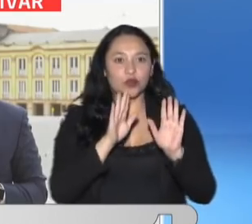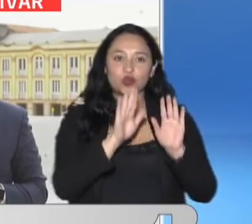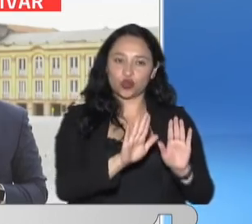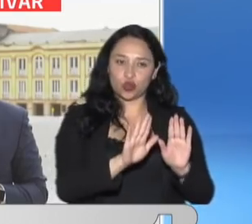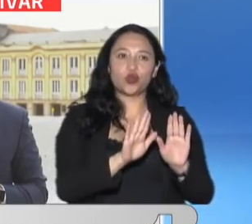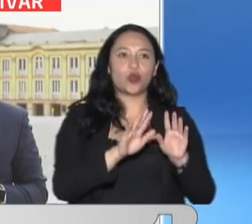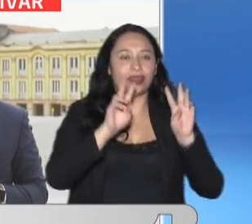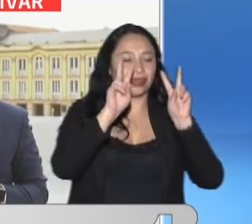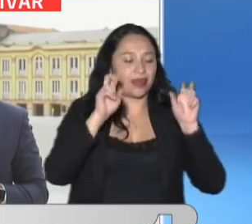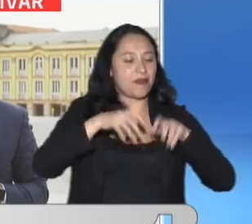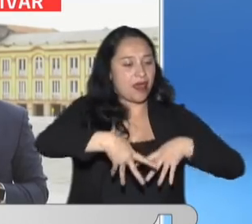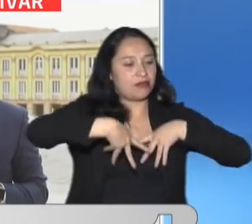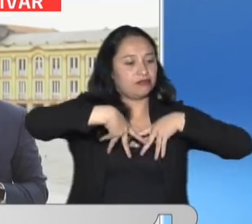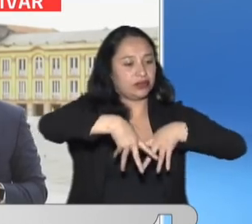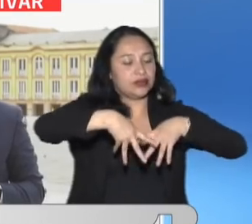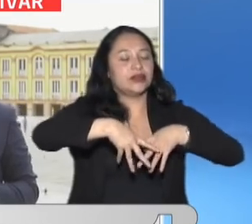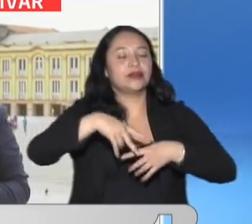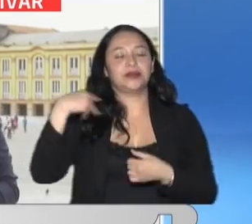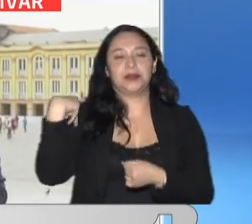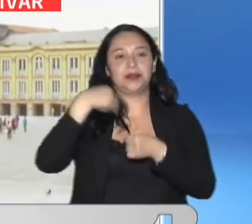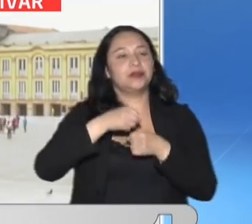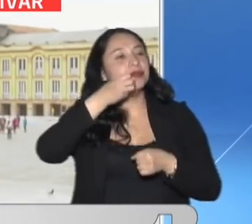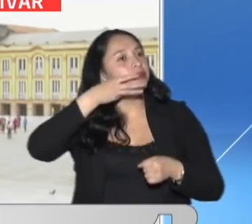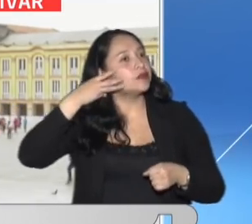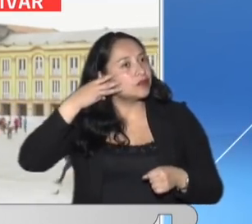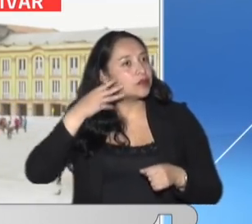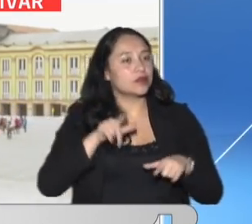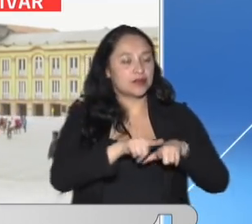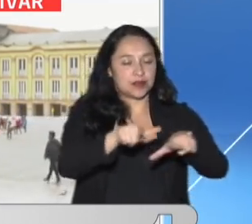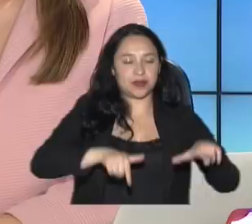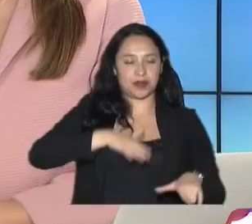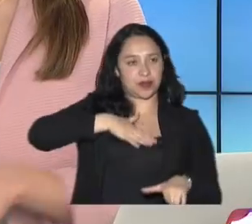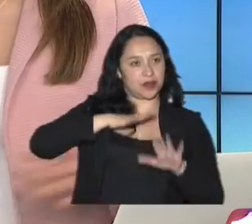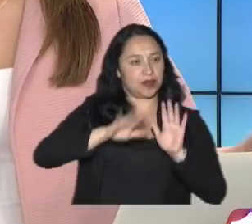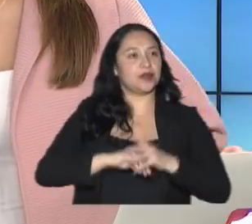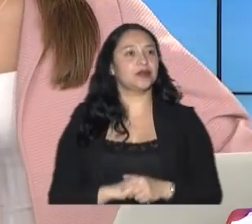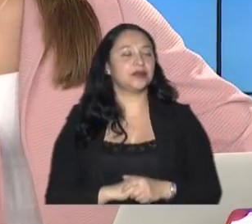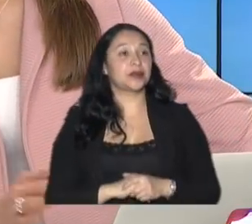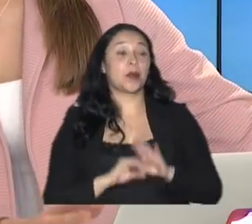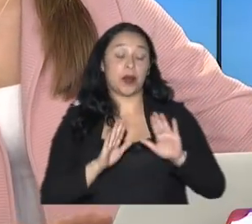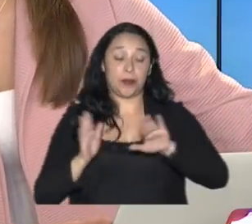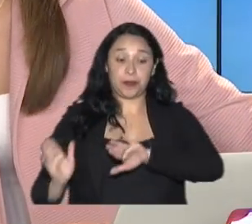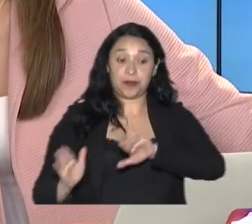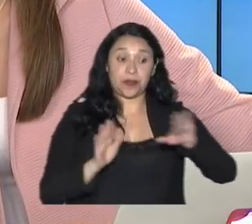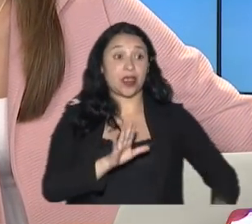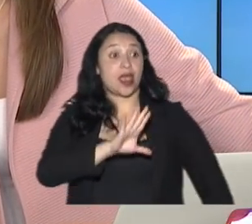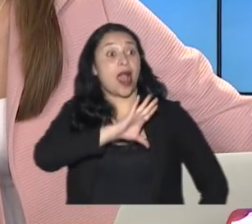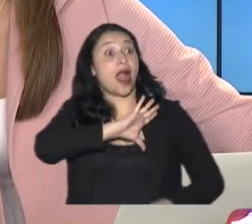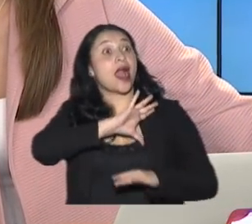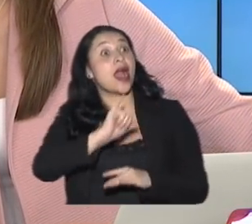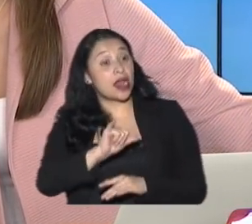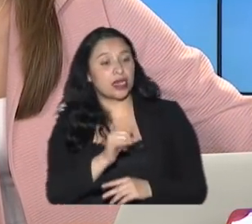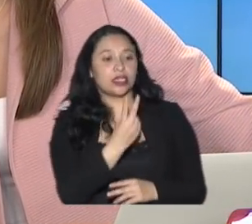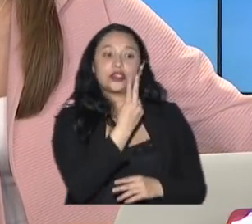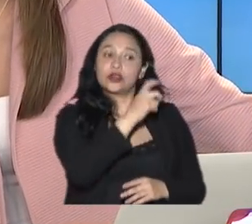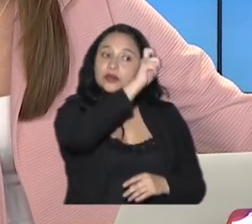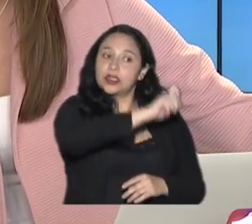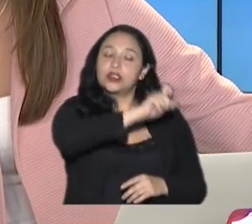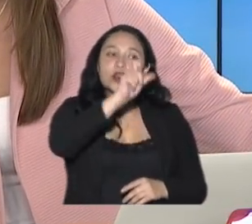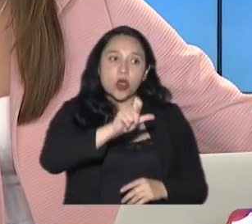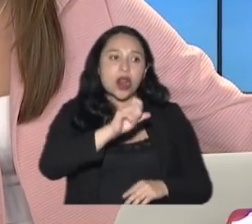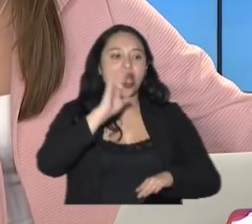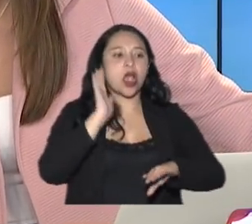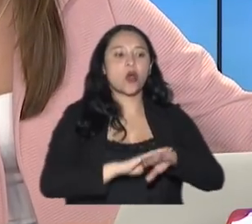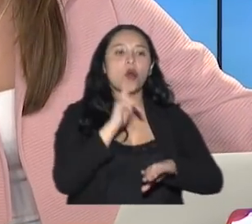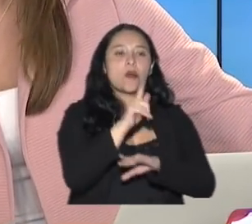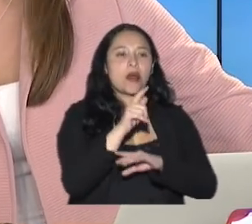esta marcha indígena que llegará hasta la Plaza de Bolívar. Y en Cali capturan a 2 presuntos responsables de lanzar una